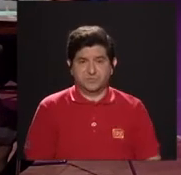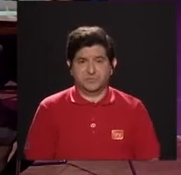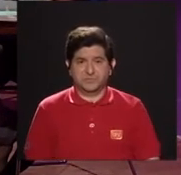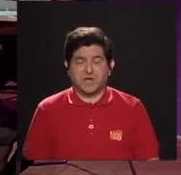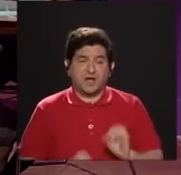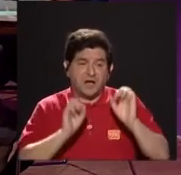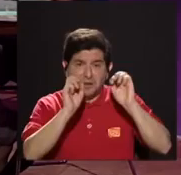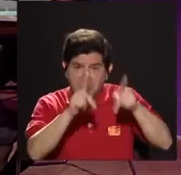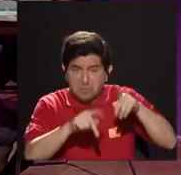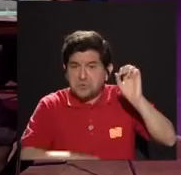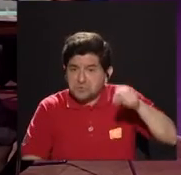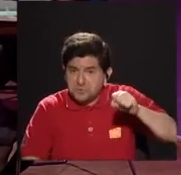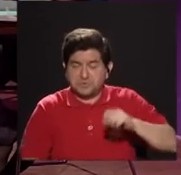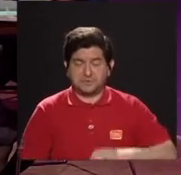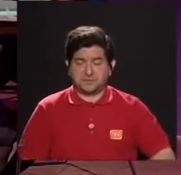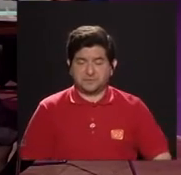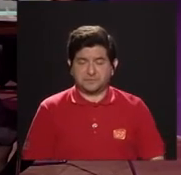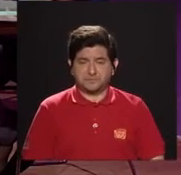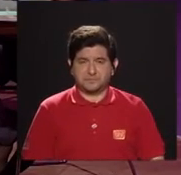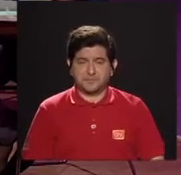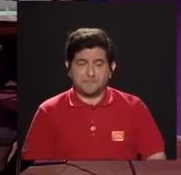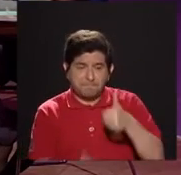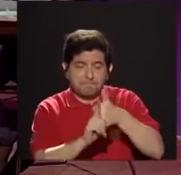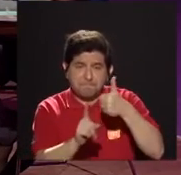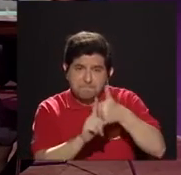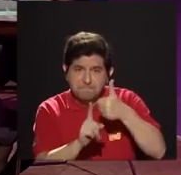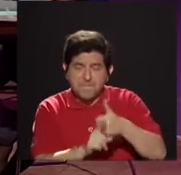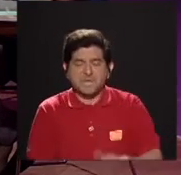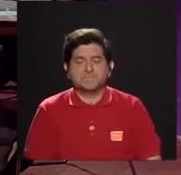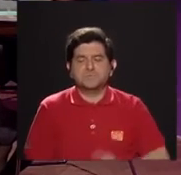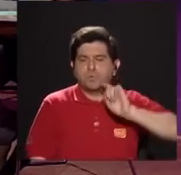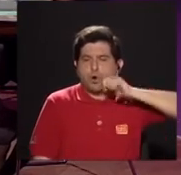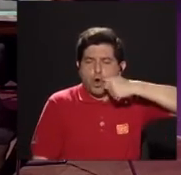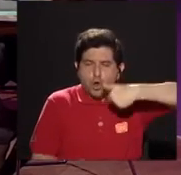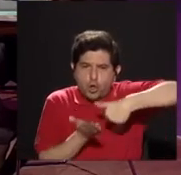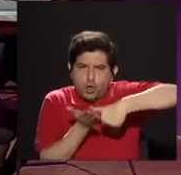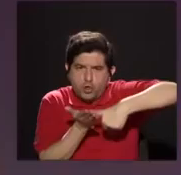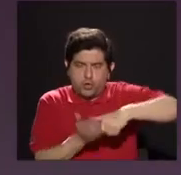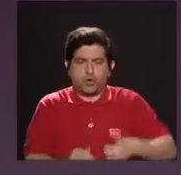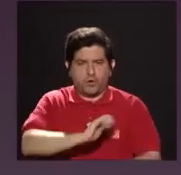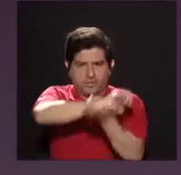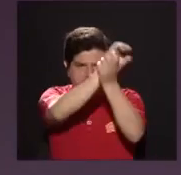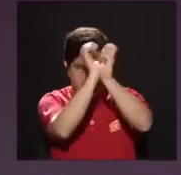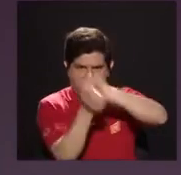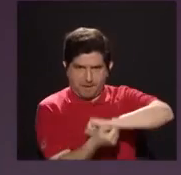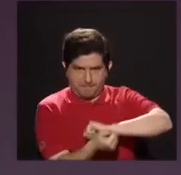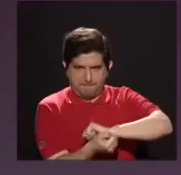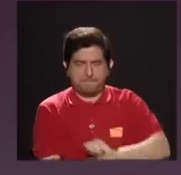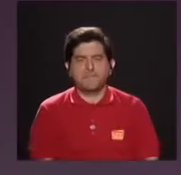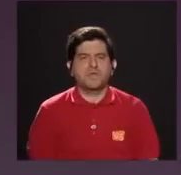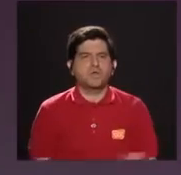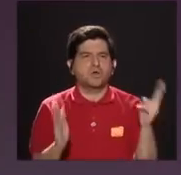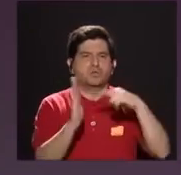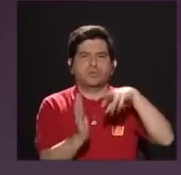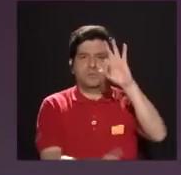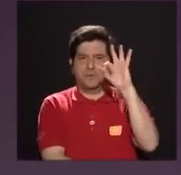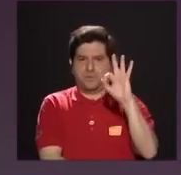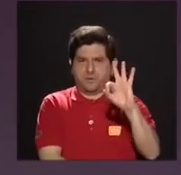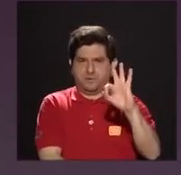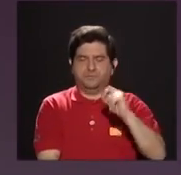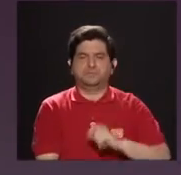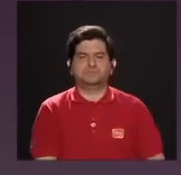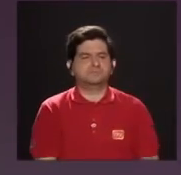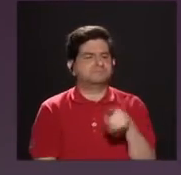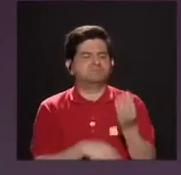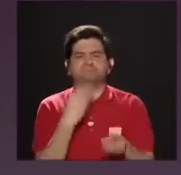de esas posibilidades, ¿verdad? Porque el mismo tribunal, bueno, el mismo código electoral, cuya reforma se produjo en el 2009, lo